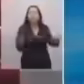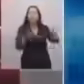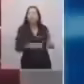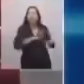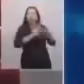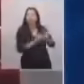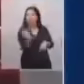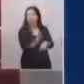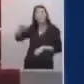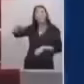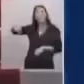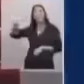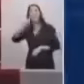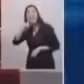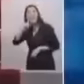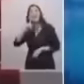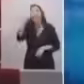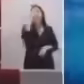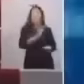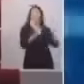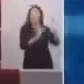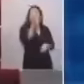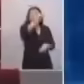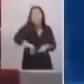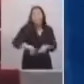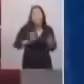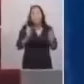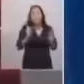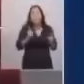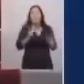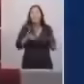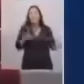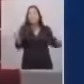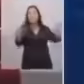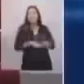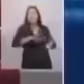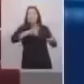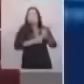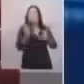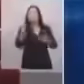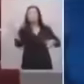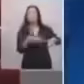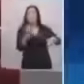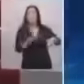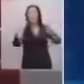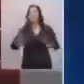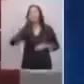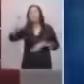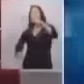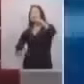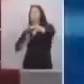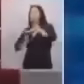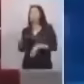nunca en este país porque se dio cuenta hace rato que La motosierra no era para primero un poquito aclaremos acá Somos todos